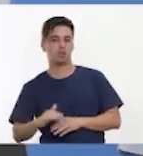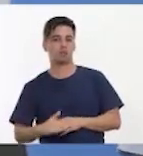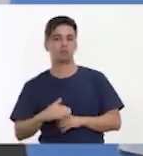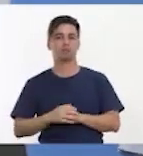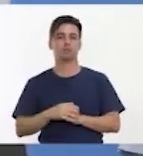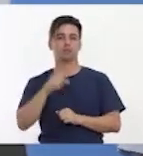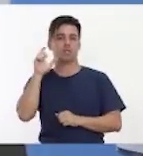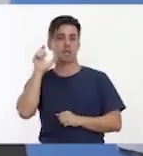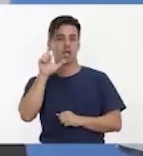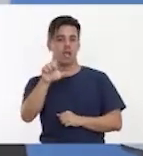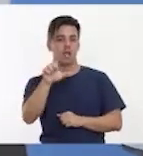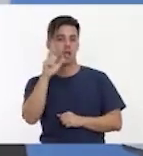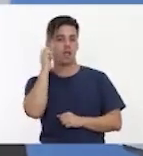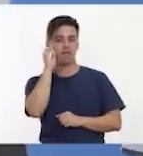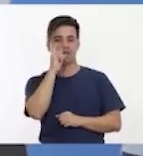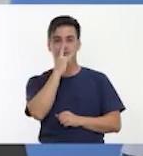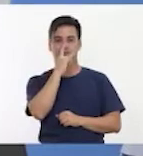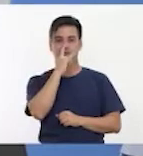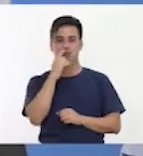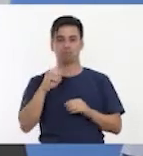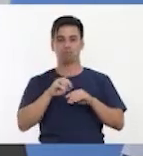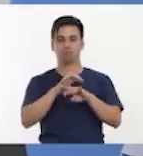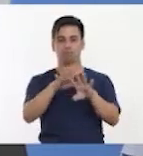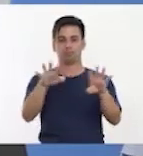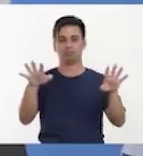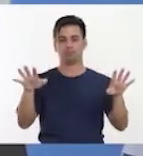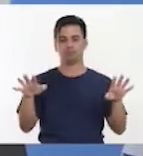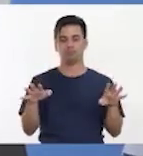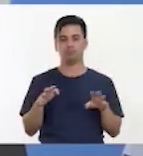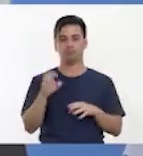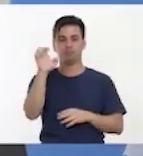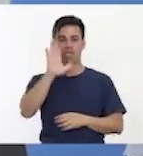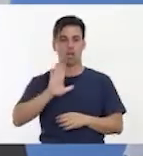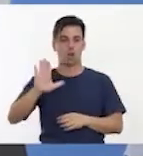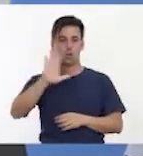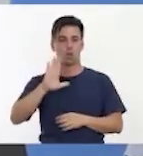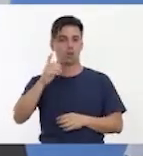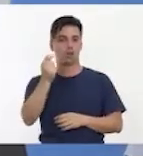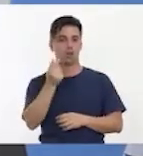fin de esa expansión económica del capitalismo europeo,